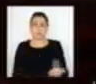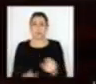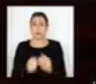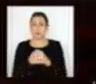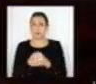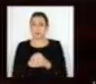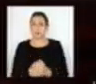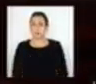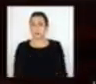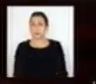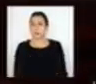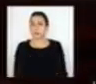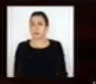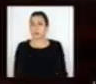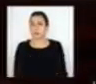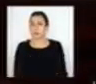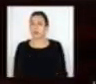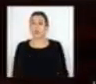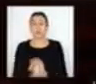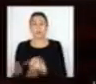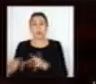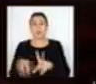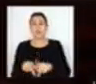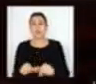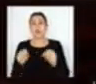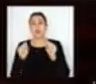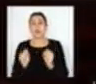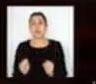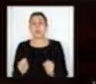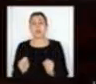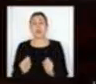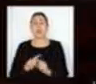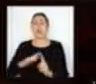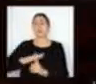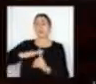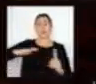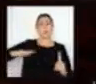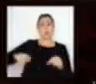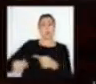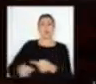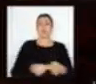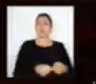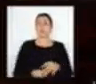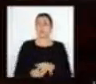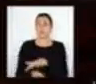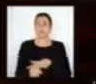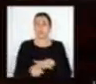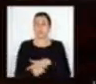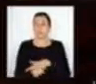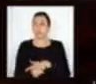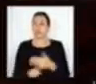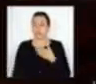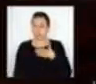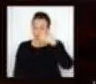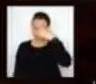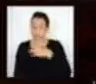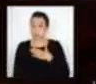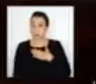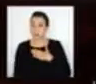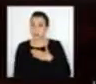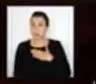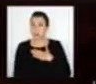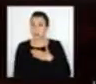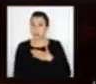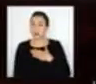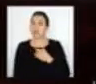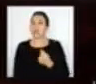ninguna familia que pueda estar exenta de esta situación. En lo personal me toca y me ha tocado convivir